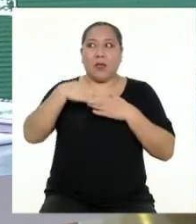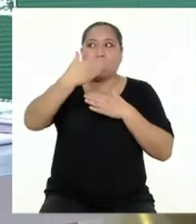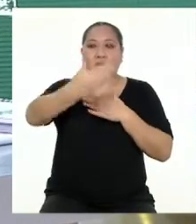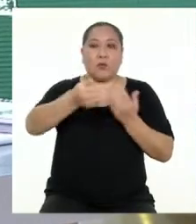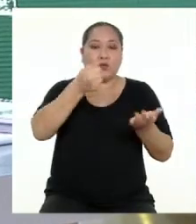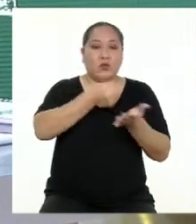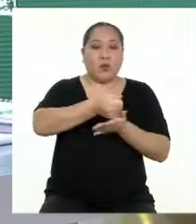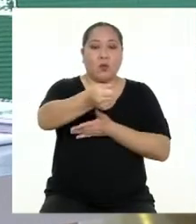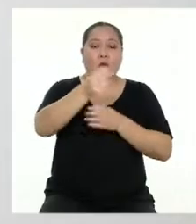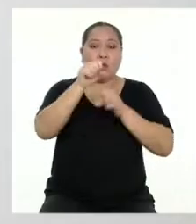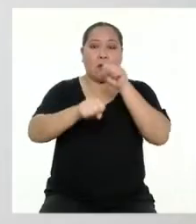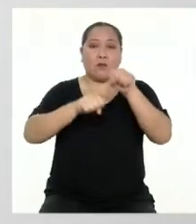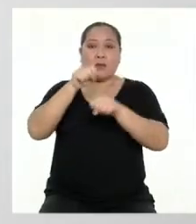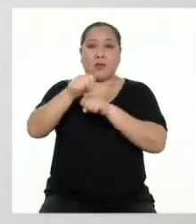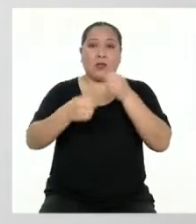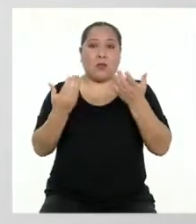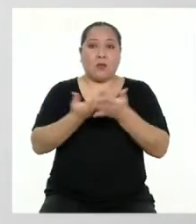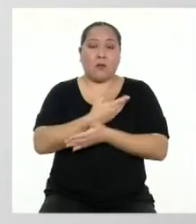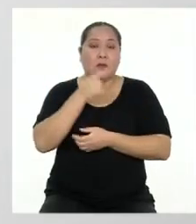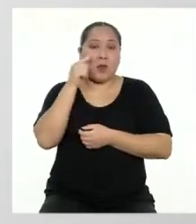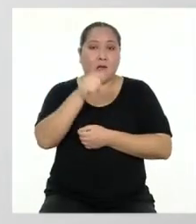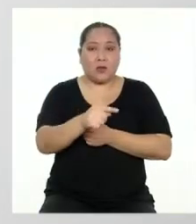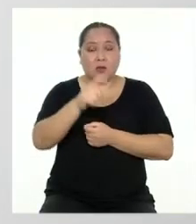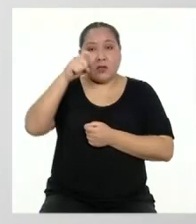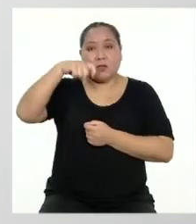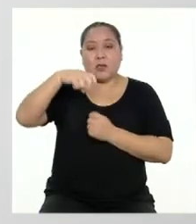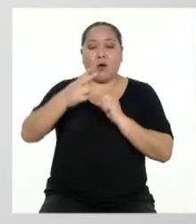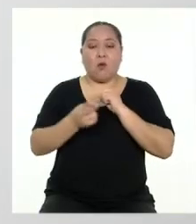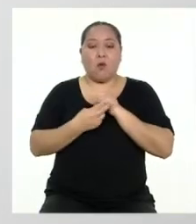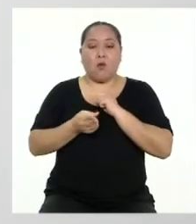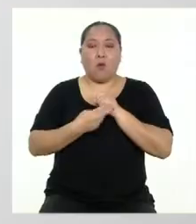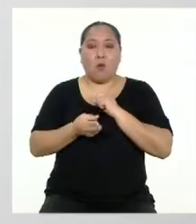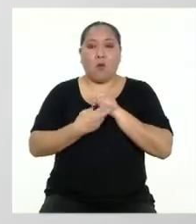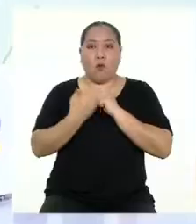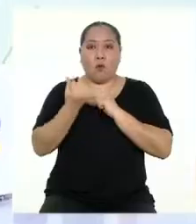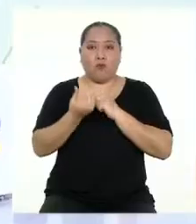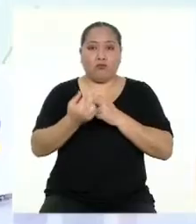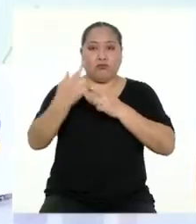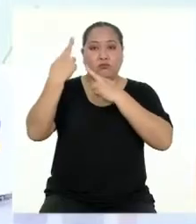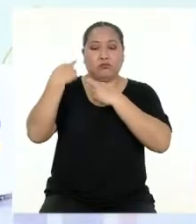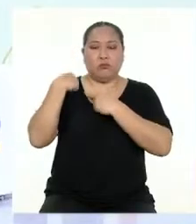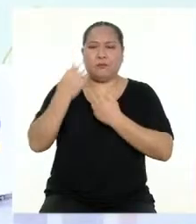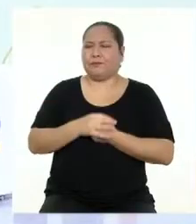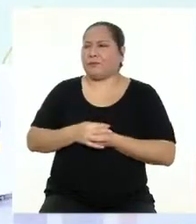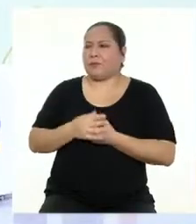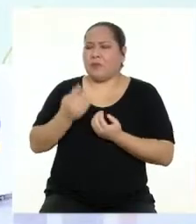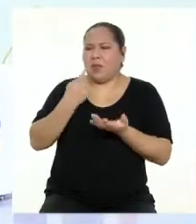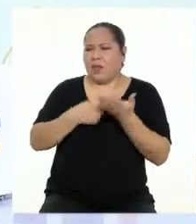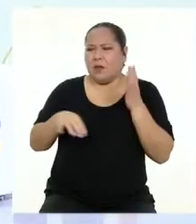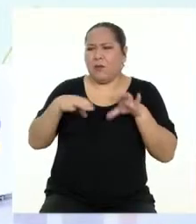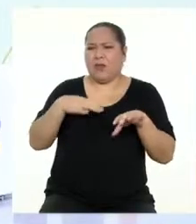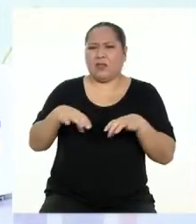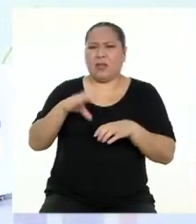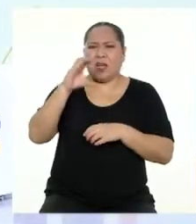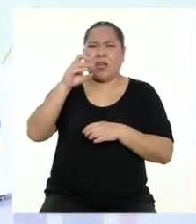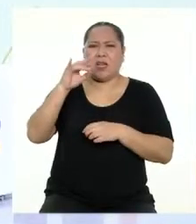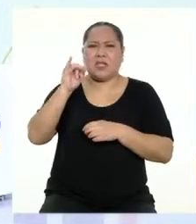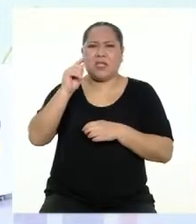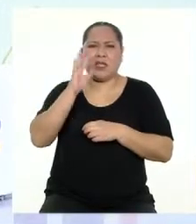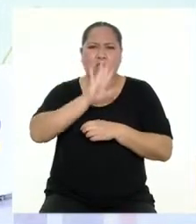una bicicleta nueva. Para ello van a tener que saber ahorrar responsablemente. ¿Qué podría hacer Cristina en su hogar